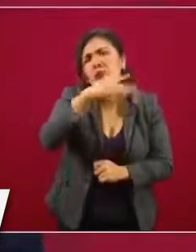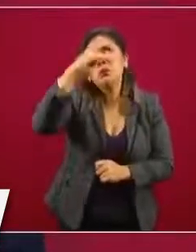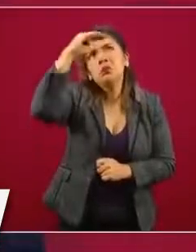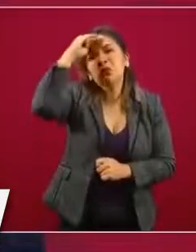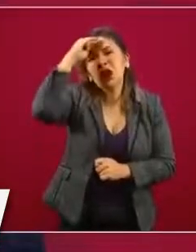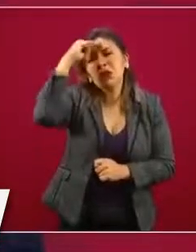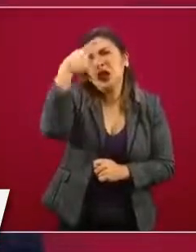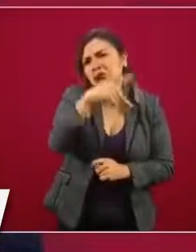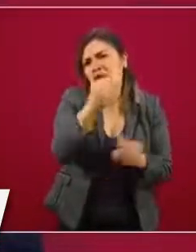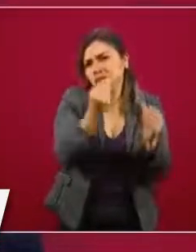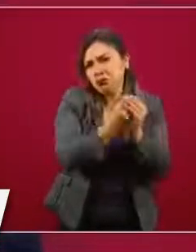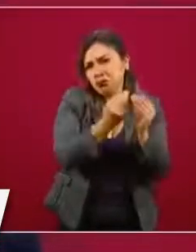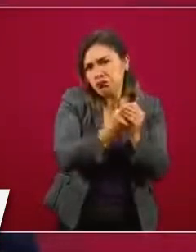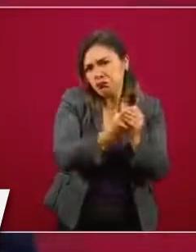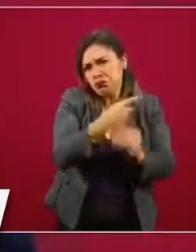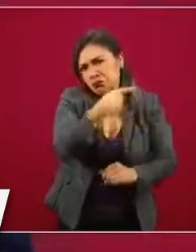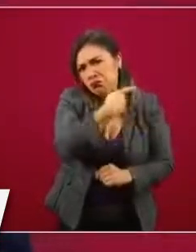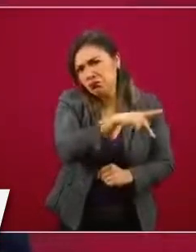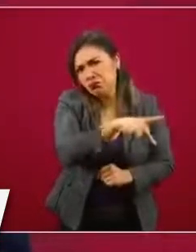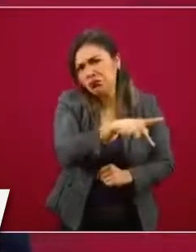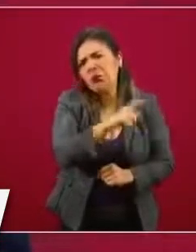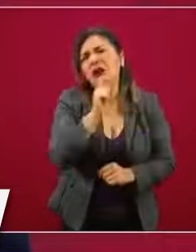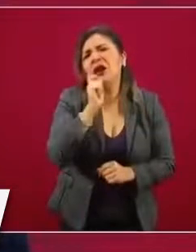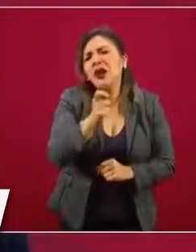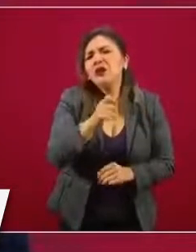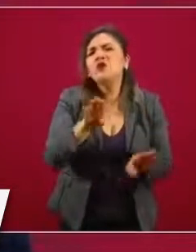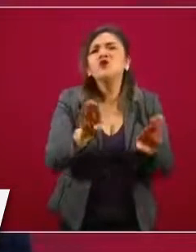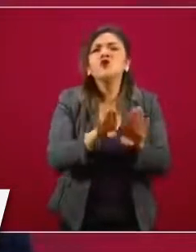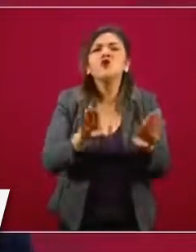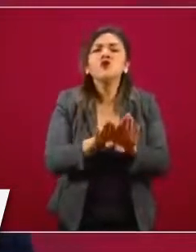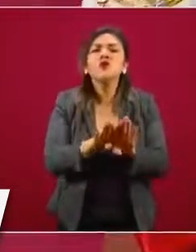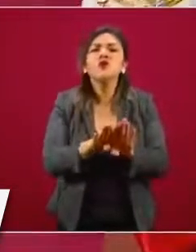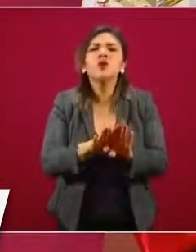concepción de cómo